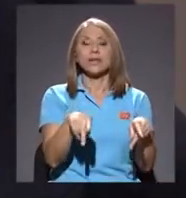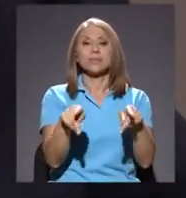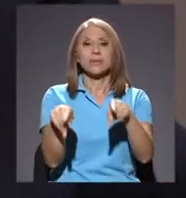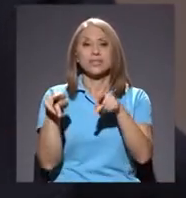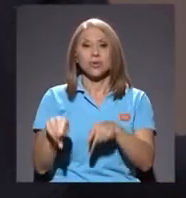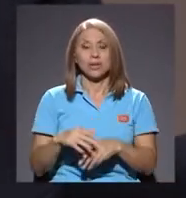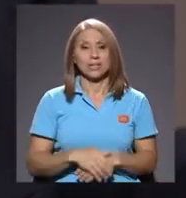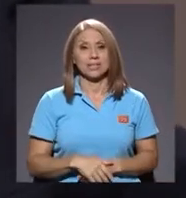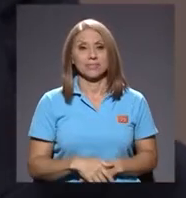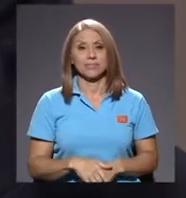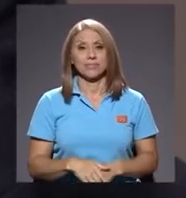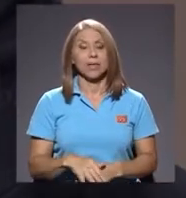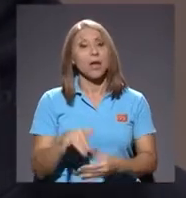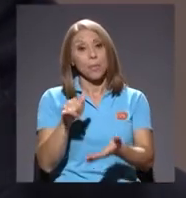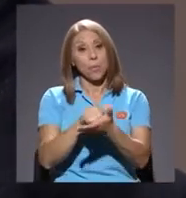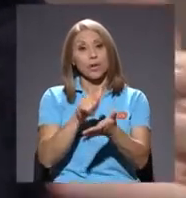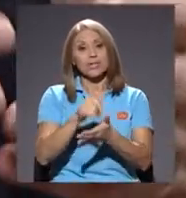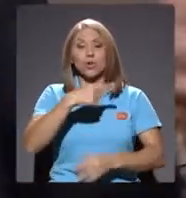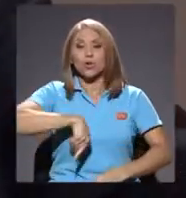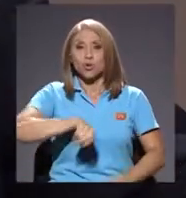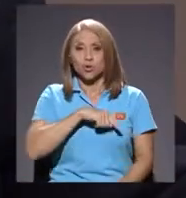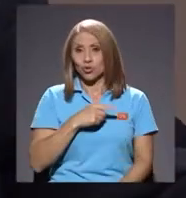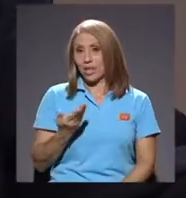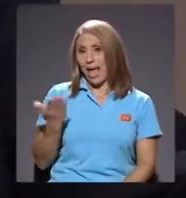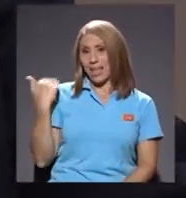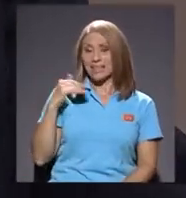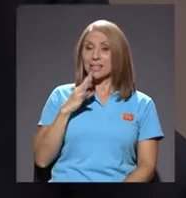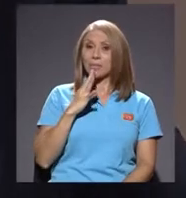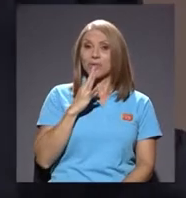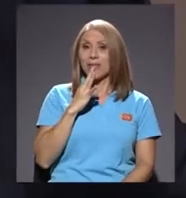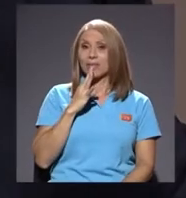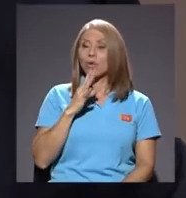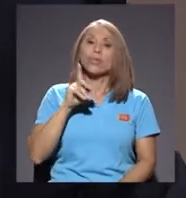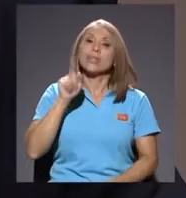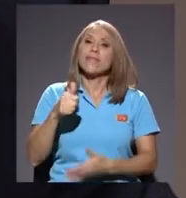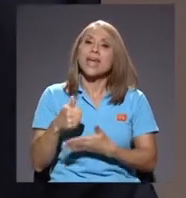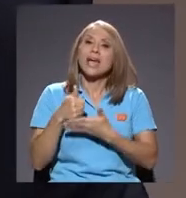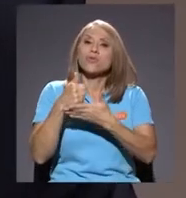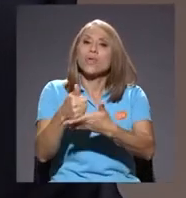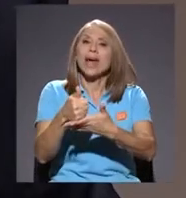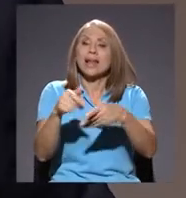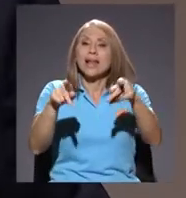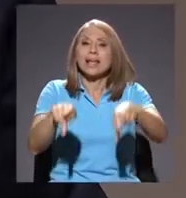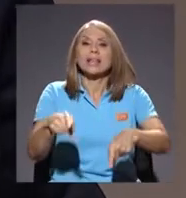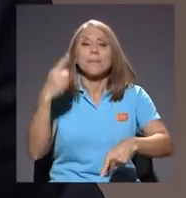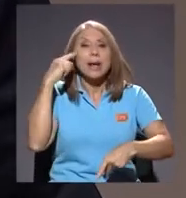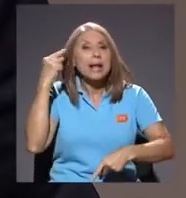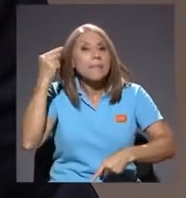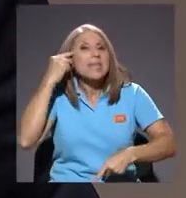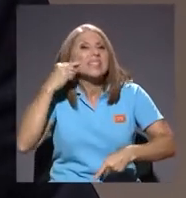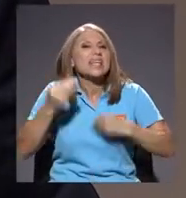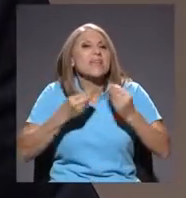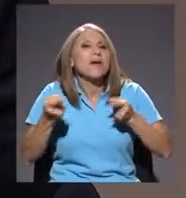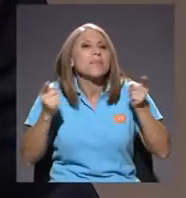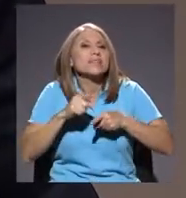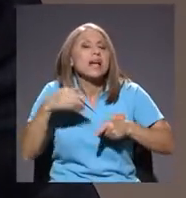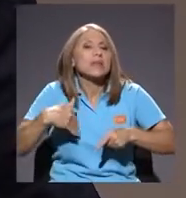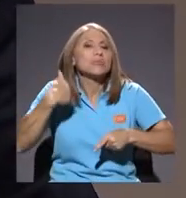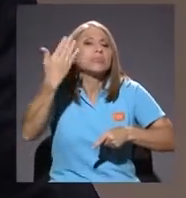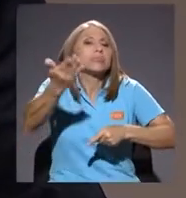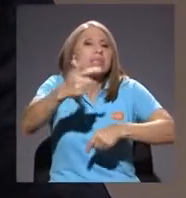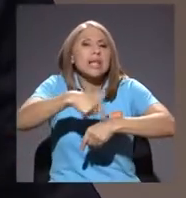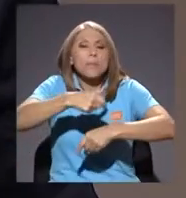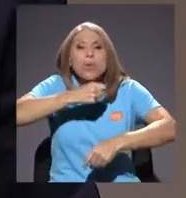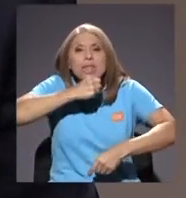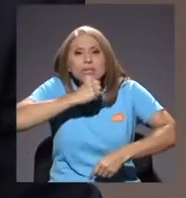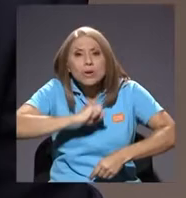que estábamos hablando antes de que hay que ayudarlos a que prevean para su ancianidad y porque ayudar a la gente a que pruebe apropiación sean ella porque